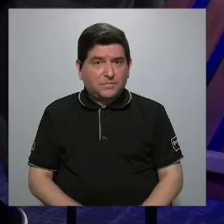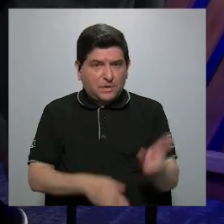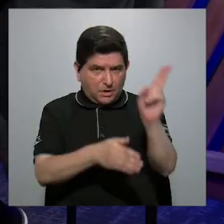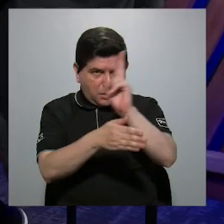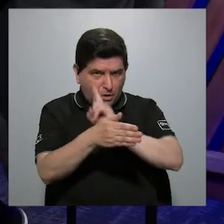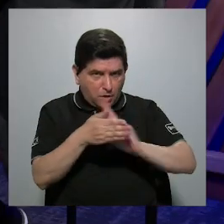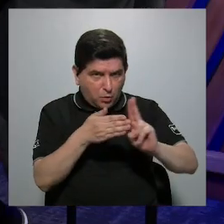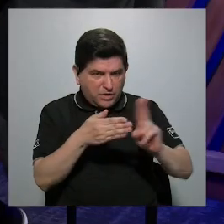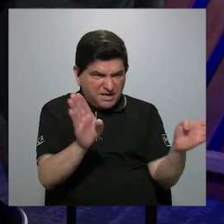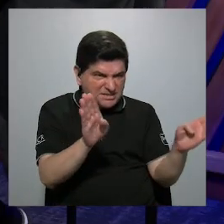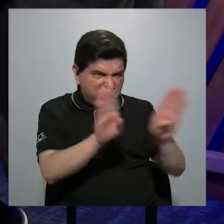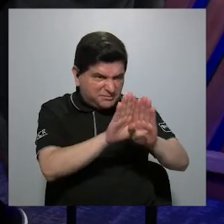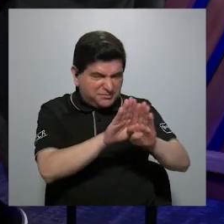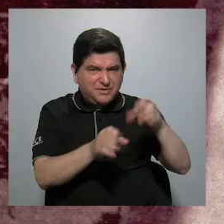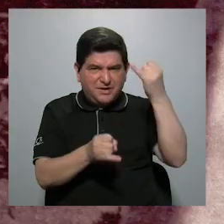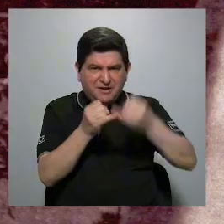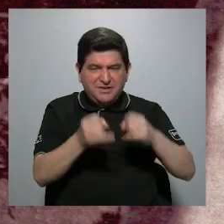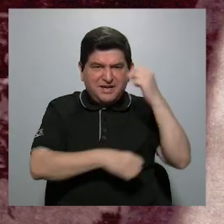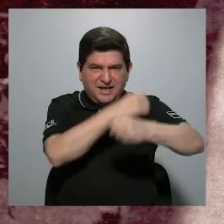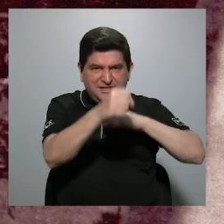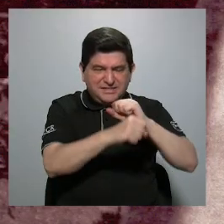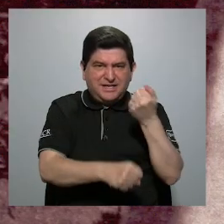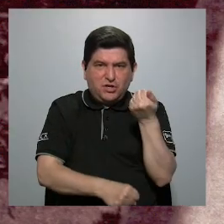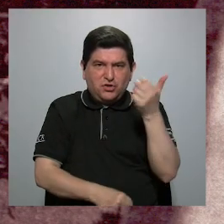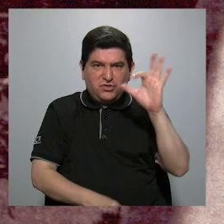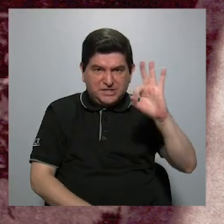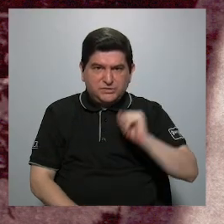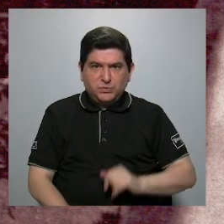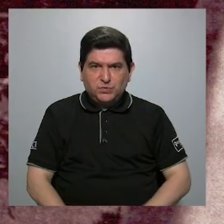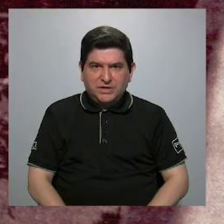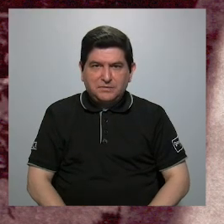esa universidad, que es cerrada a finales del siglo XIX,